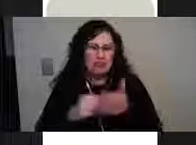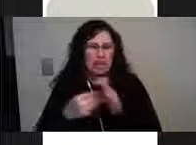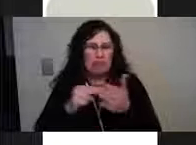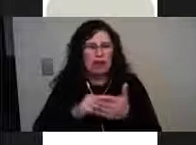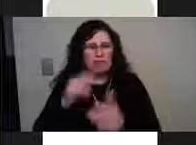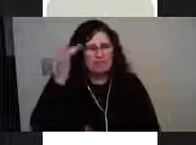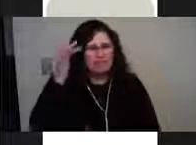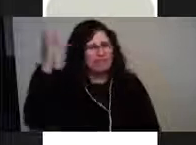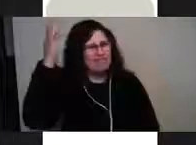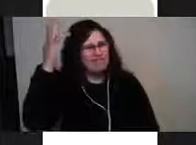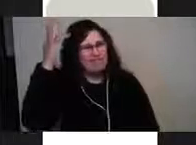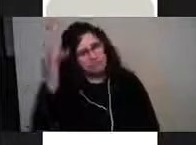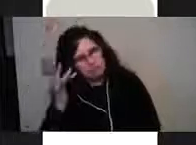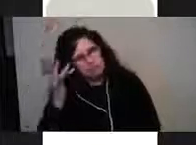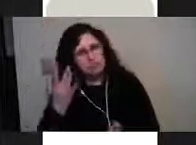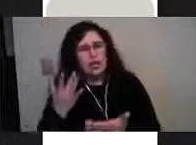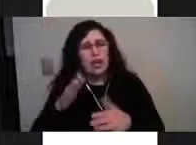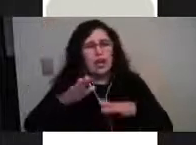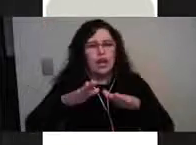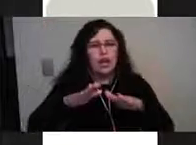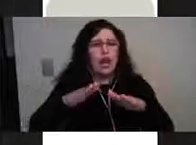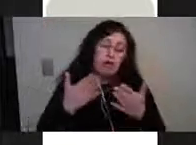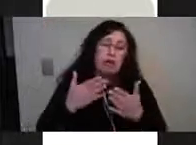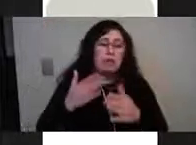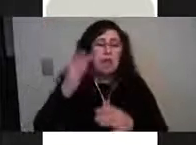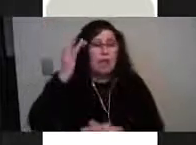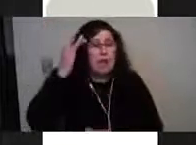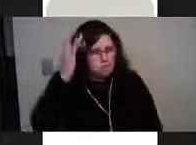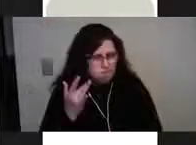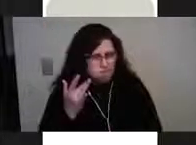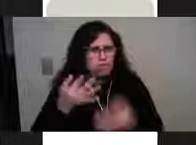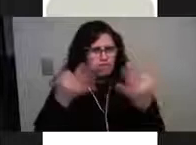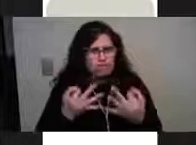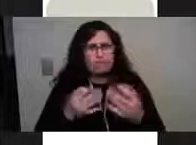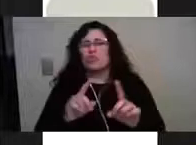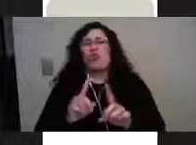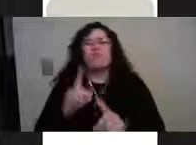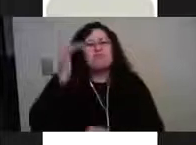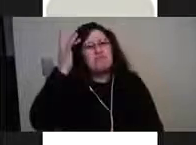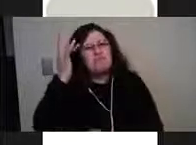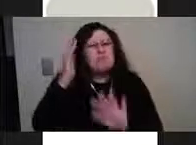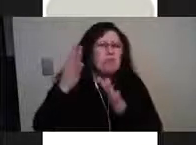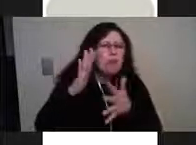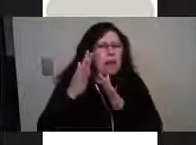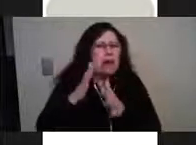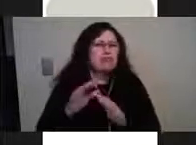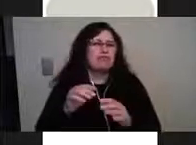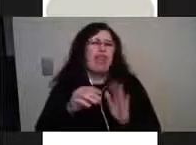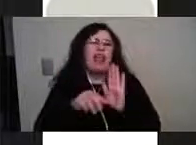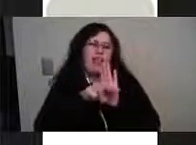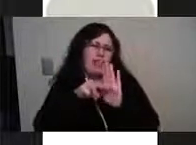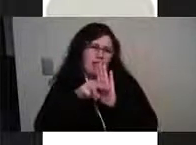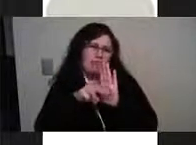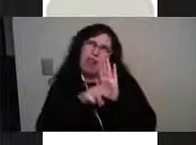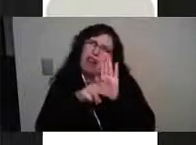veces un poco más favorecedor que los niños con hemiparesia espástica. A